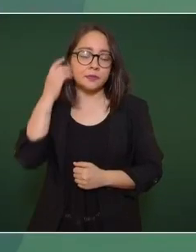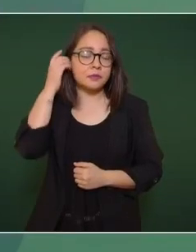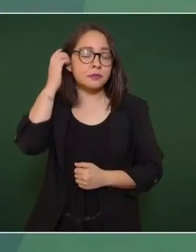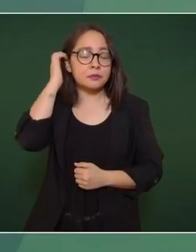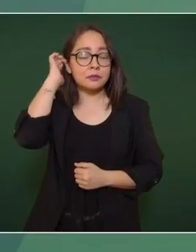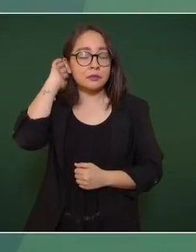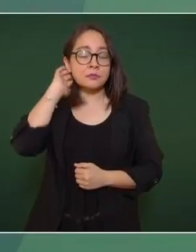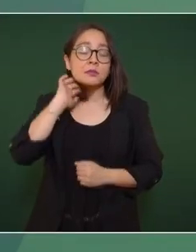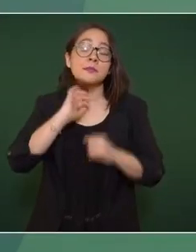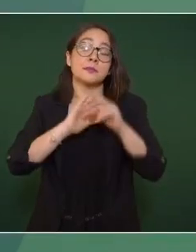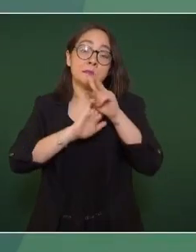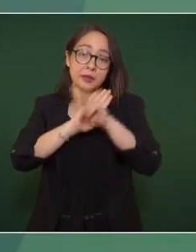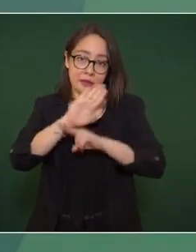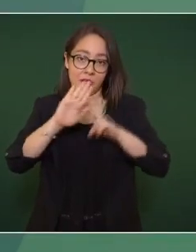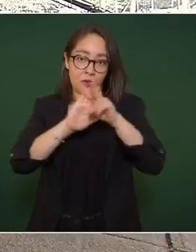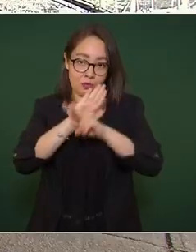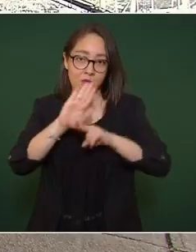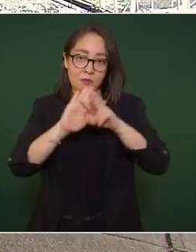video